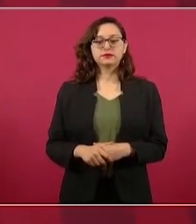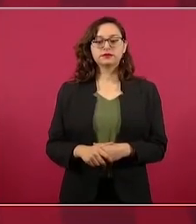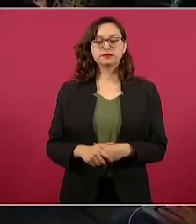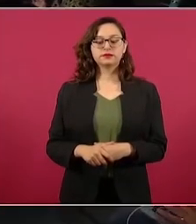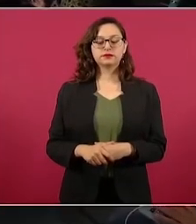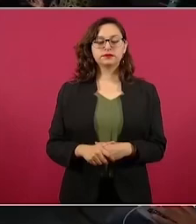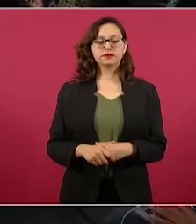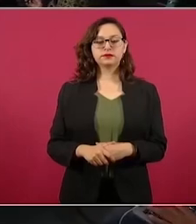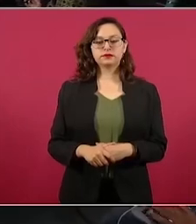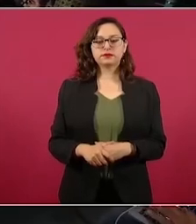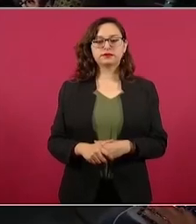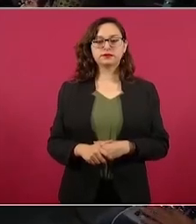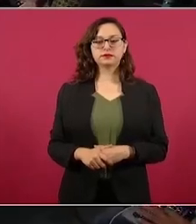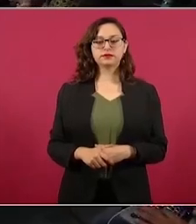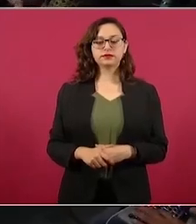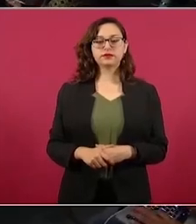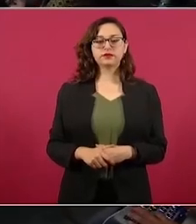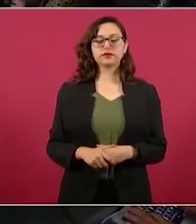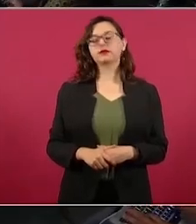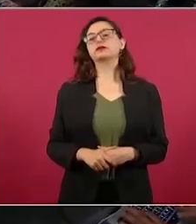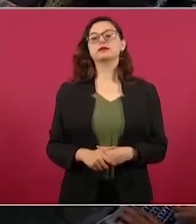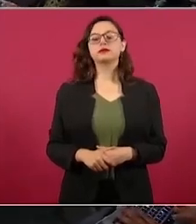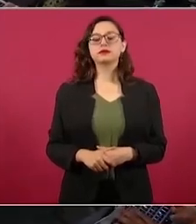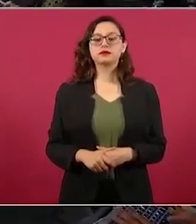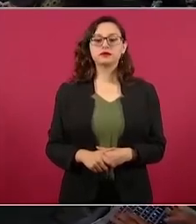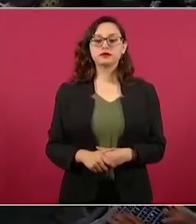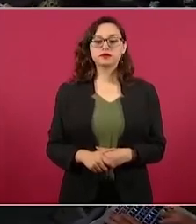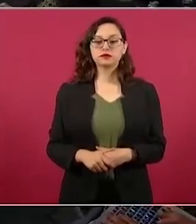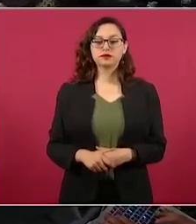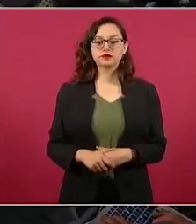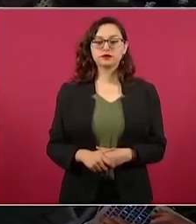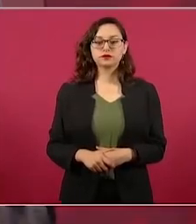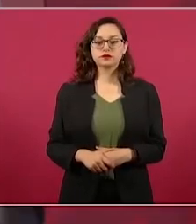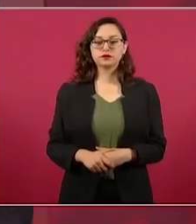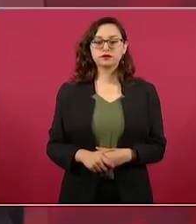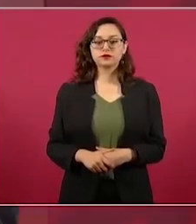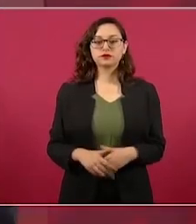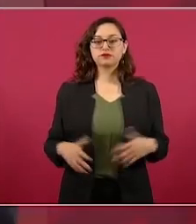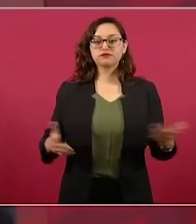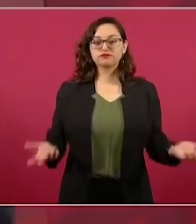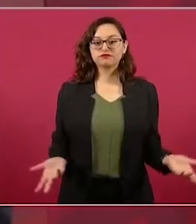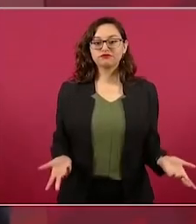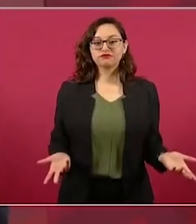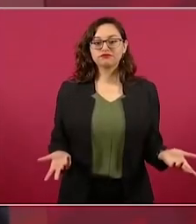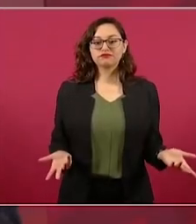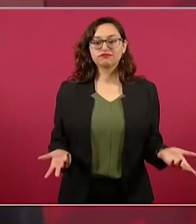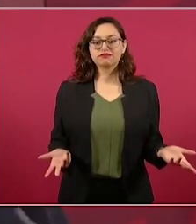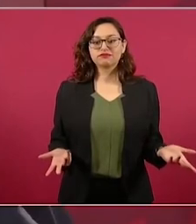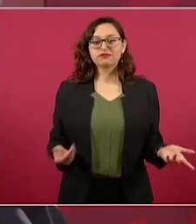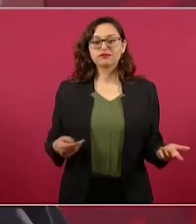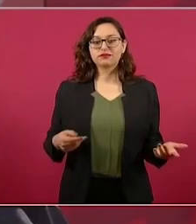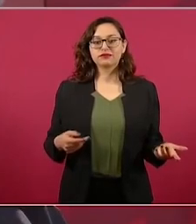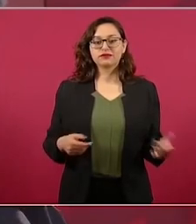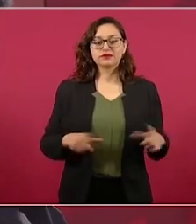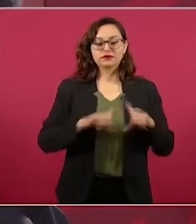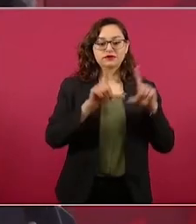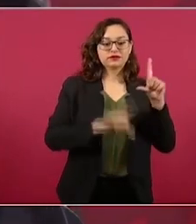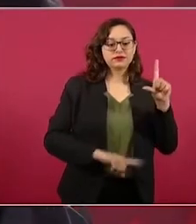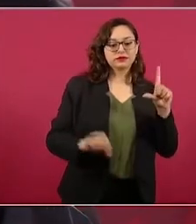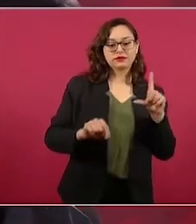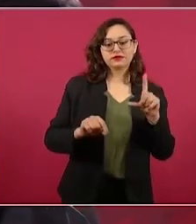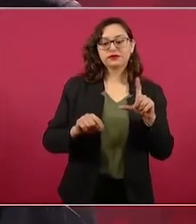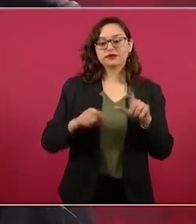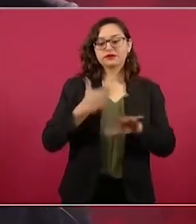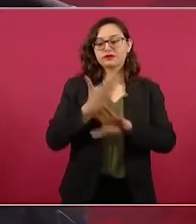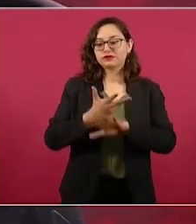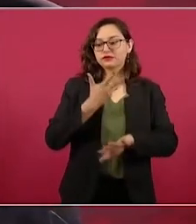Habían pasado pues, más de 30 años que no se veían presidentes de México y de Estados Unidos,